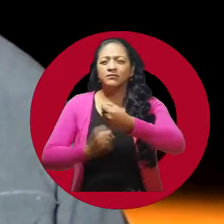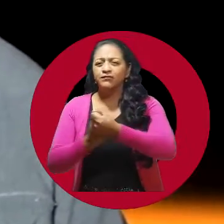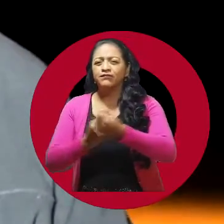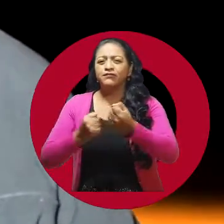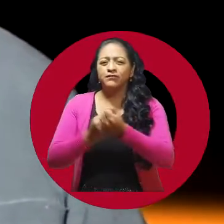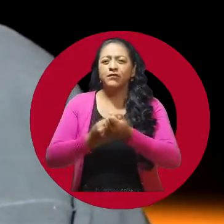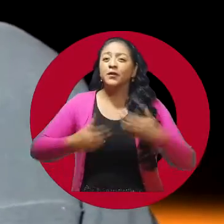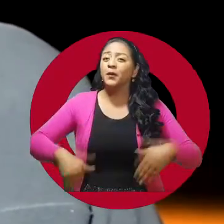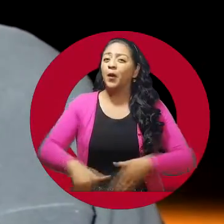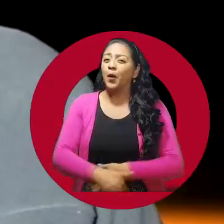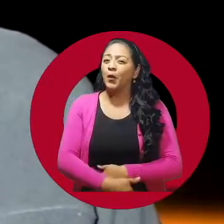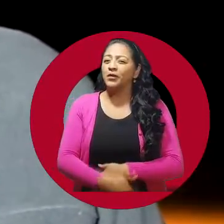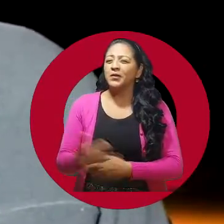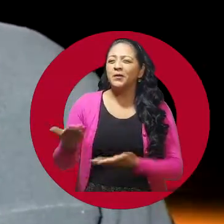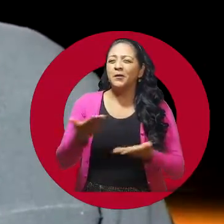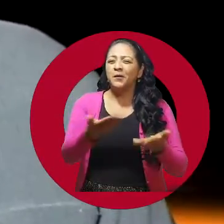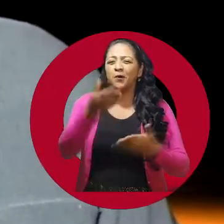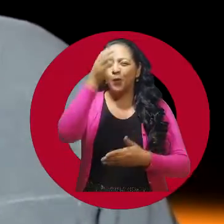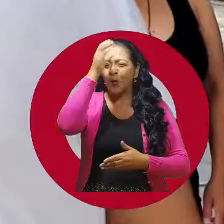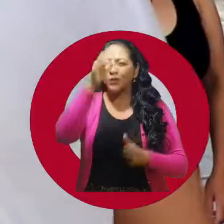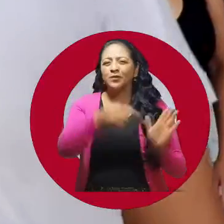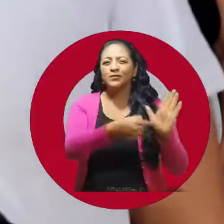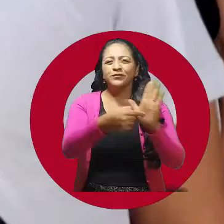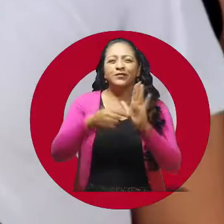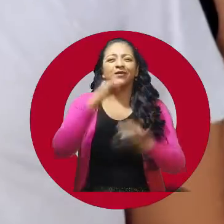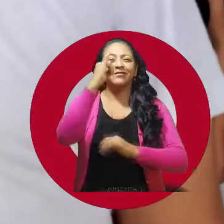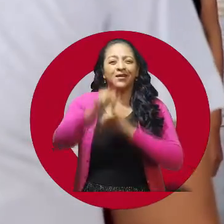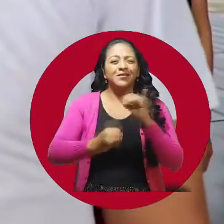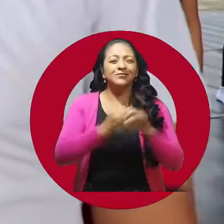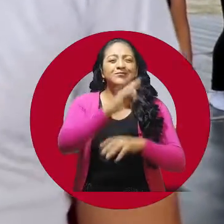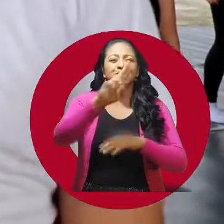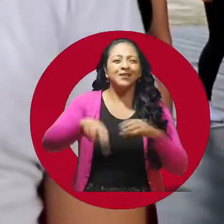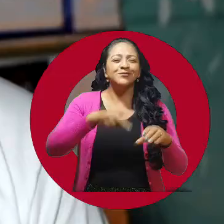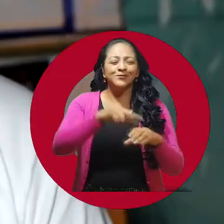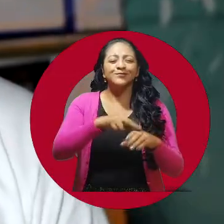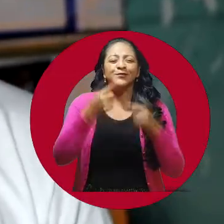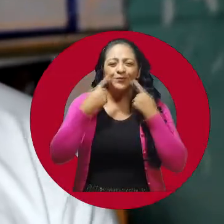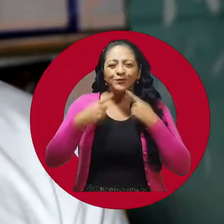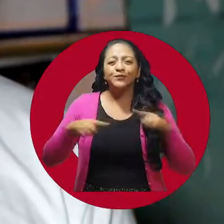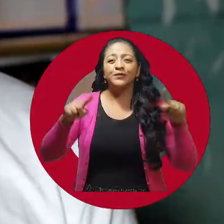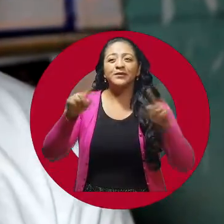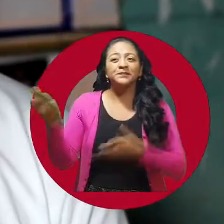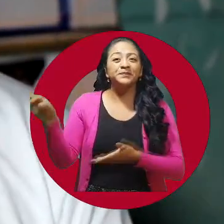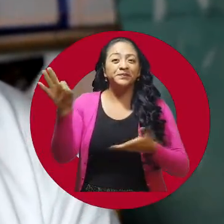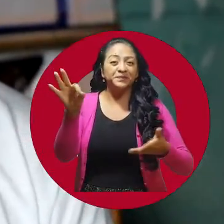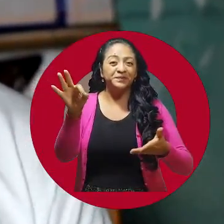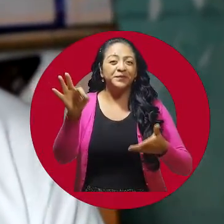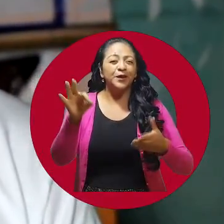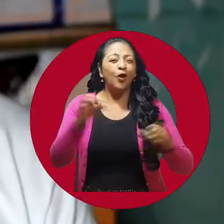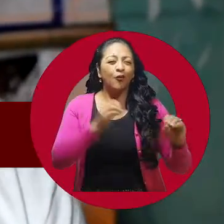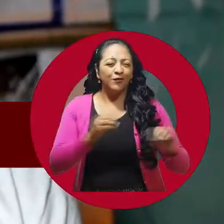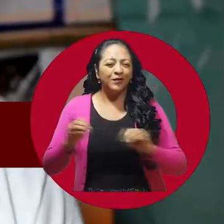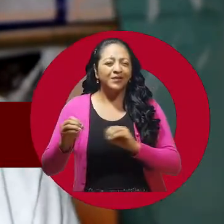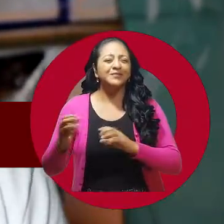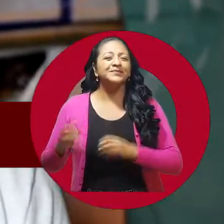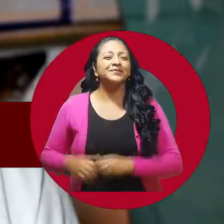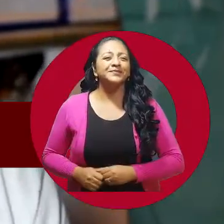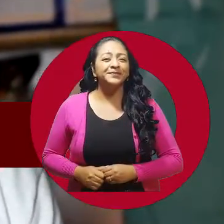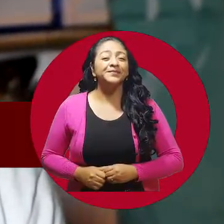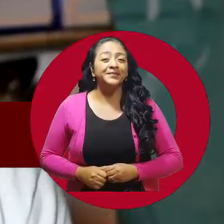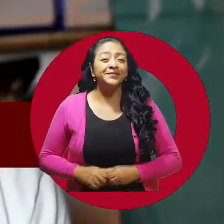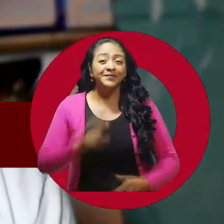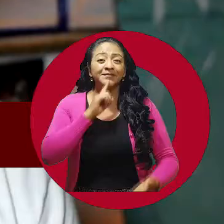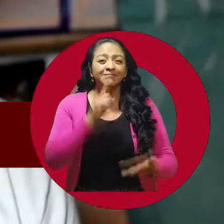referente cultural, tanto a nivel nacional como internacional. Patricio Carrillo, organizador festival. Es un festival que se va desplazando como una